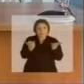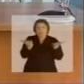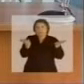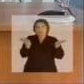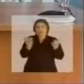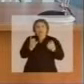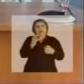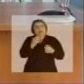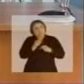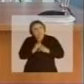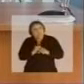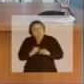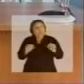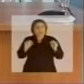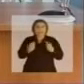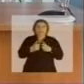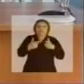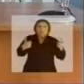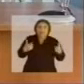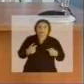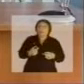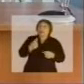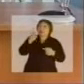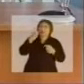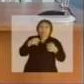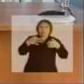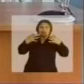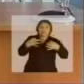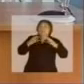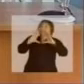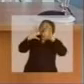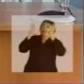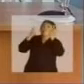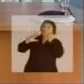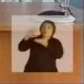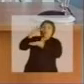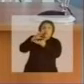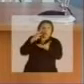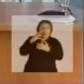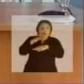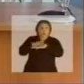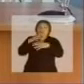si se quiere, ha tenido suerte en una coyuntura muy especial del mundo,